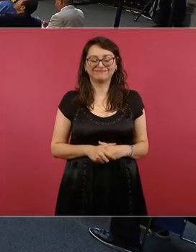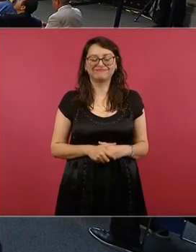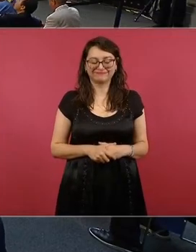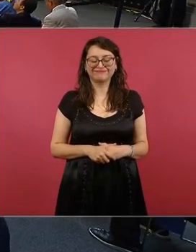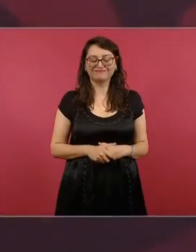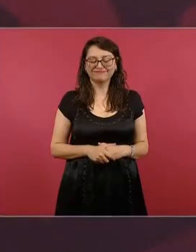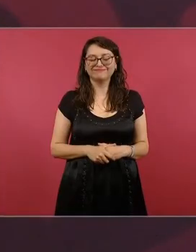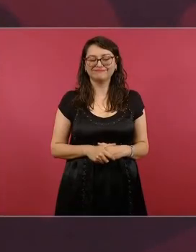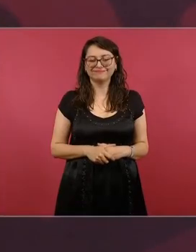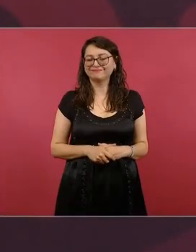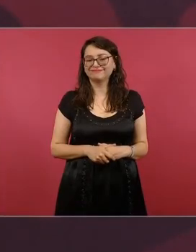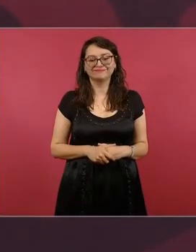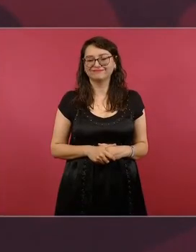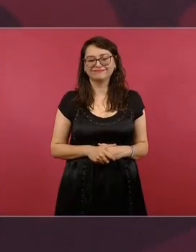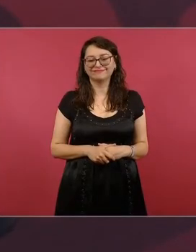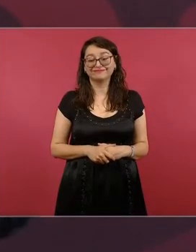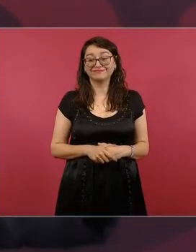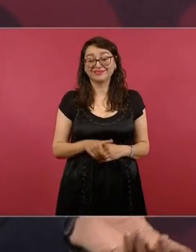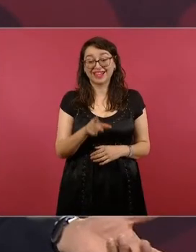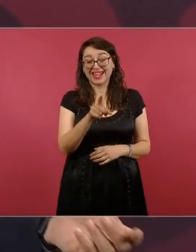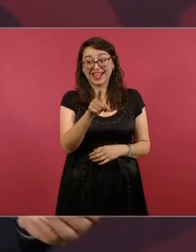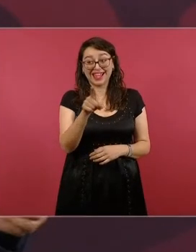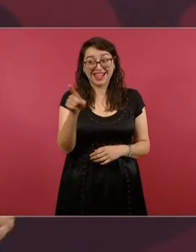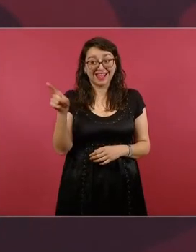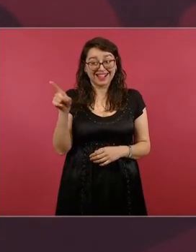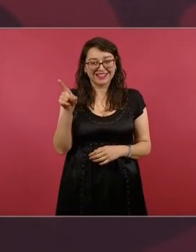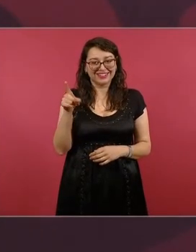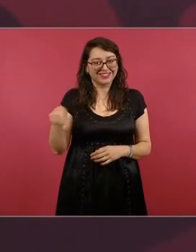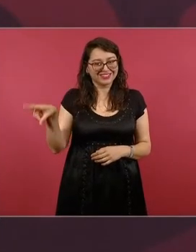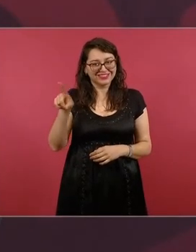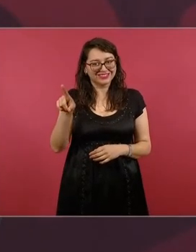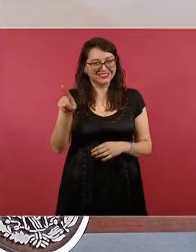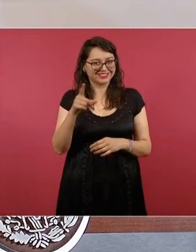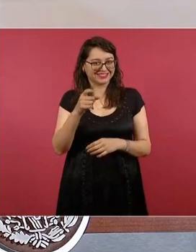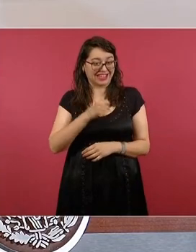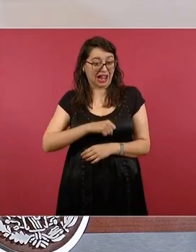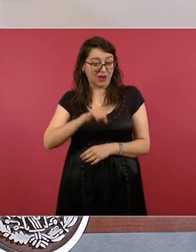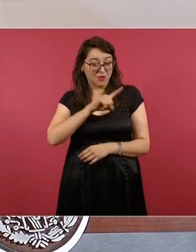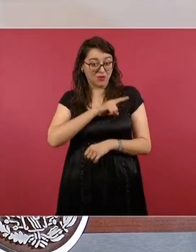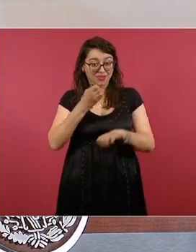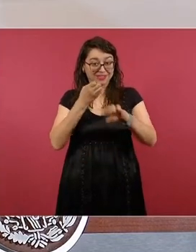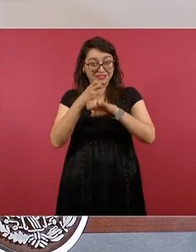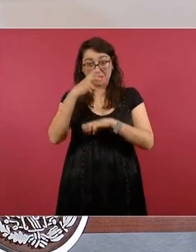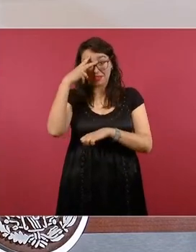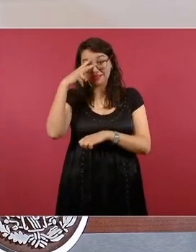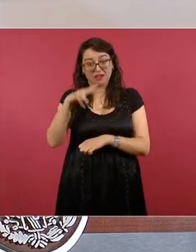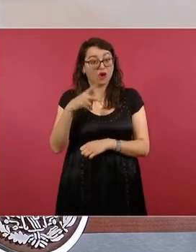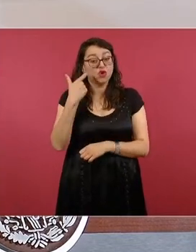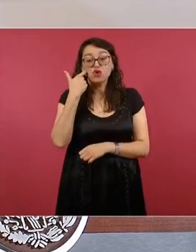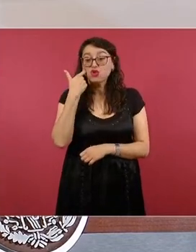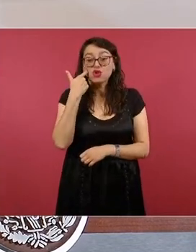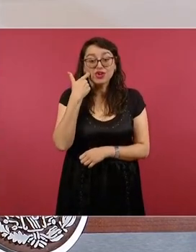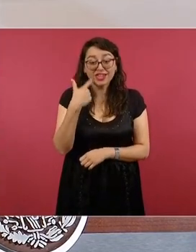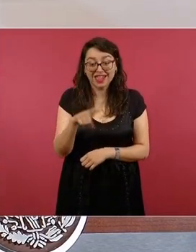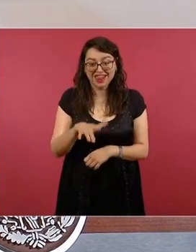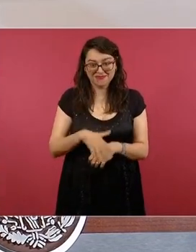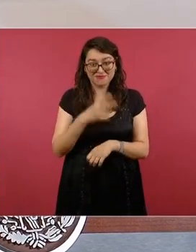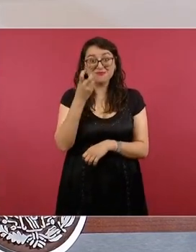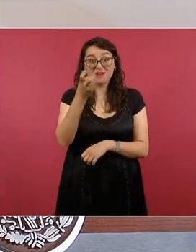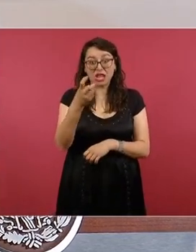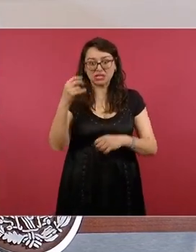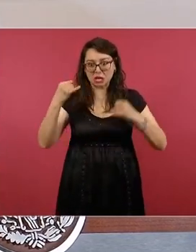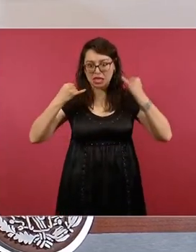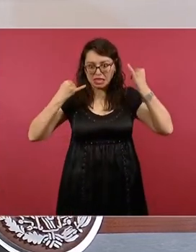quieren, pero no la maestra Delfina, sino no quieren los que